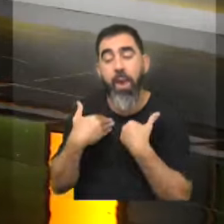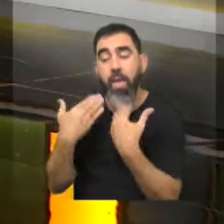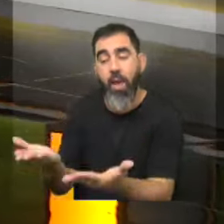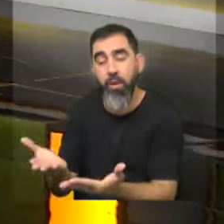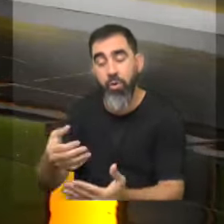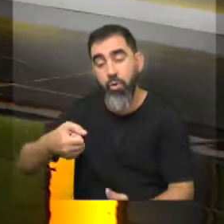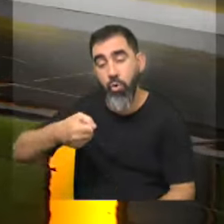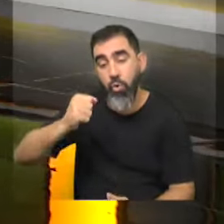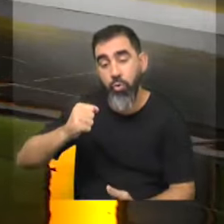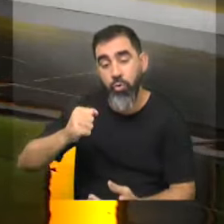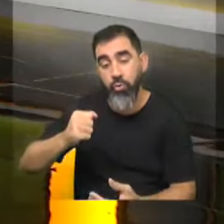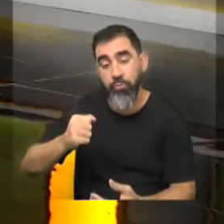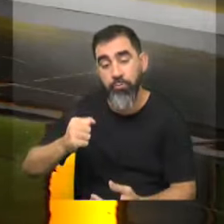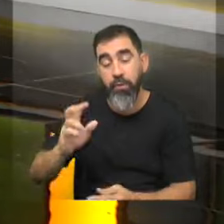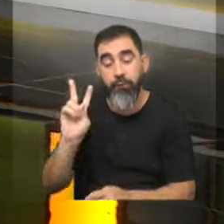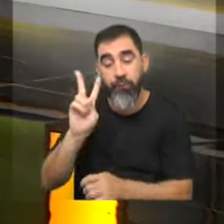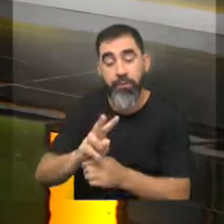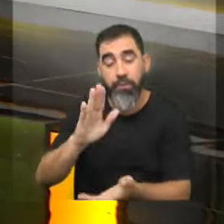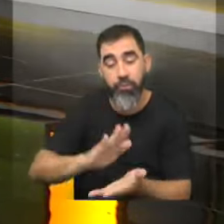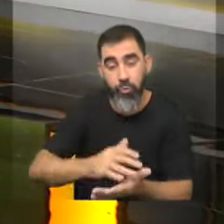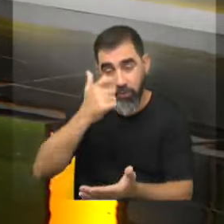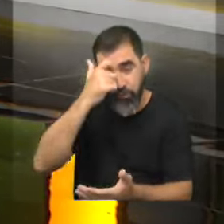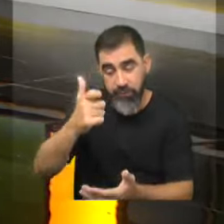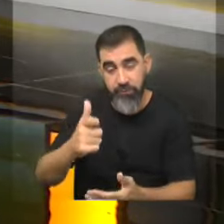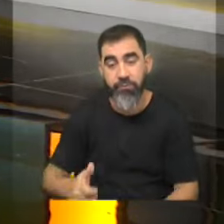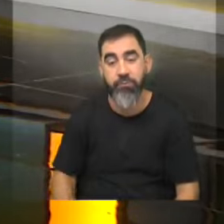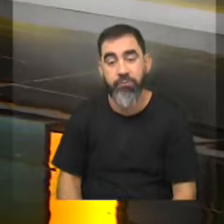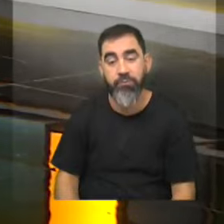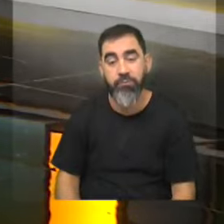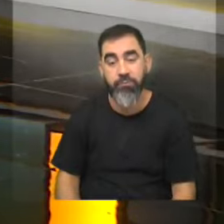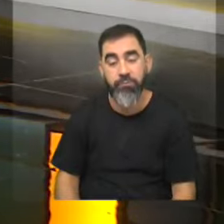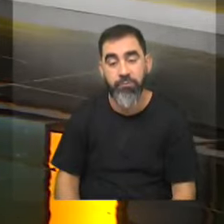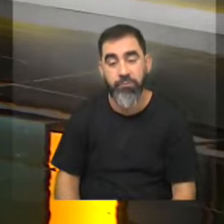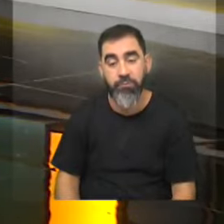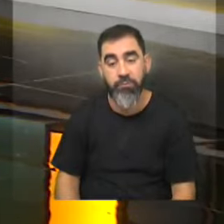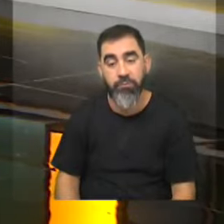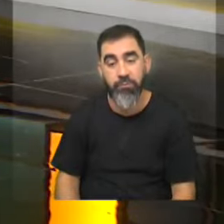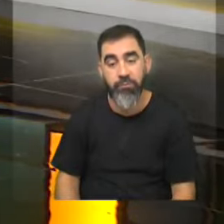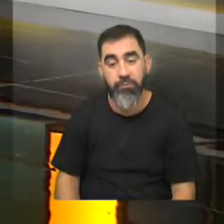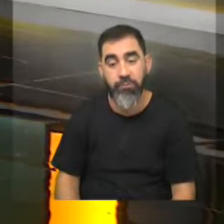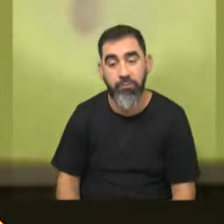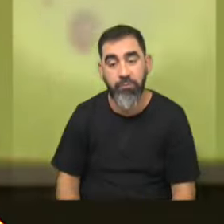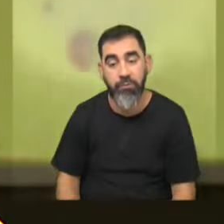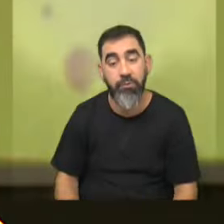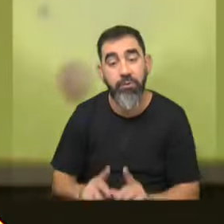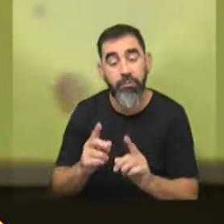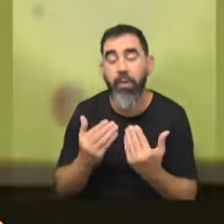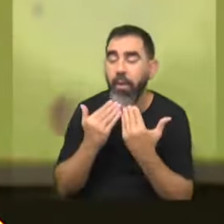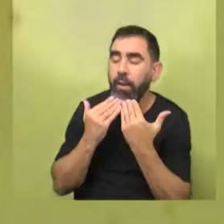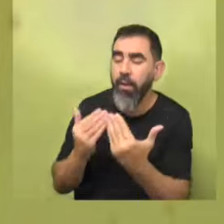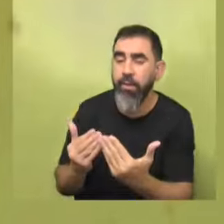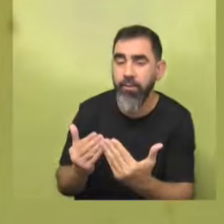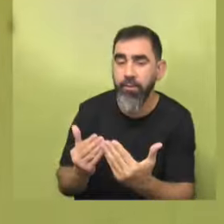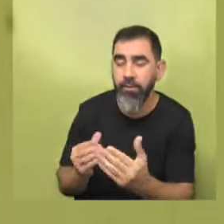de Istica Objetos para todos quienes visitan Sobre Ciencia. Opa, muchas gracias. Para que lo tengas presente. Y lo otro es agradecer que nos des